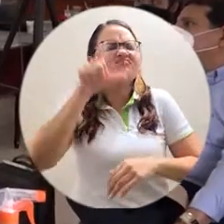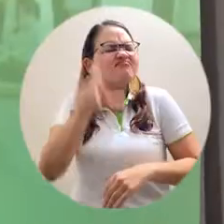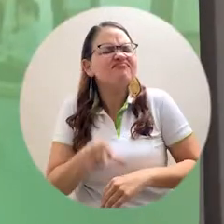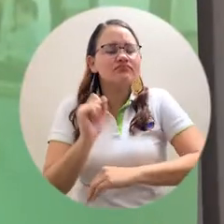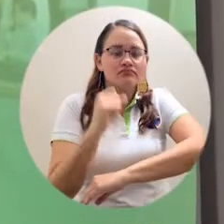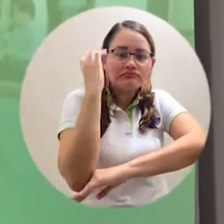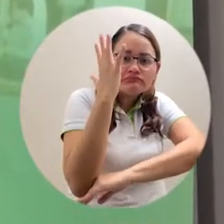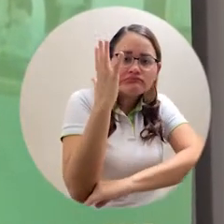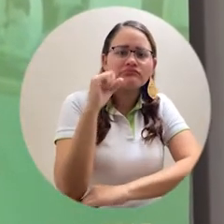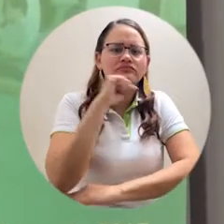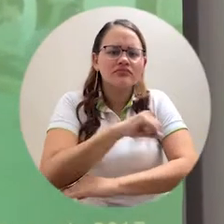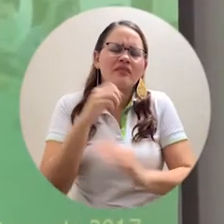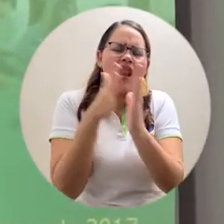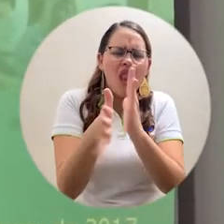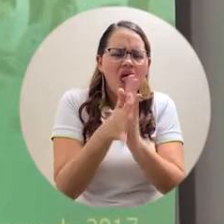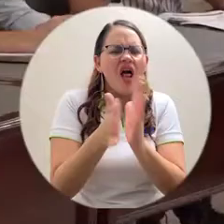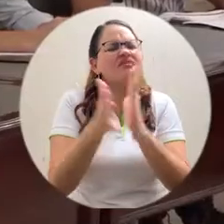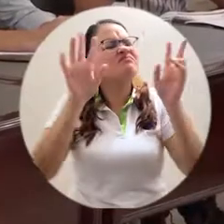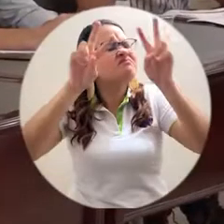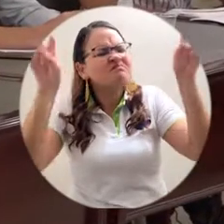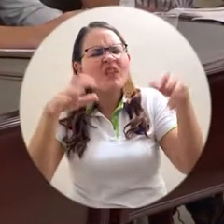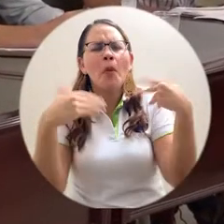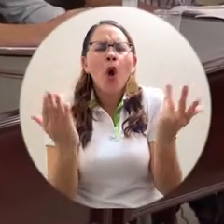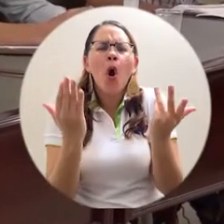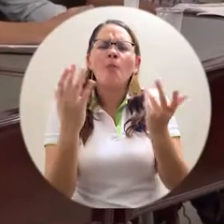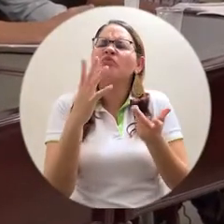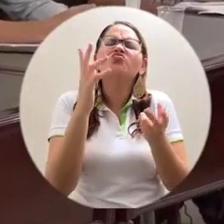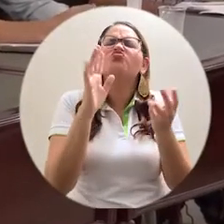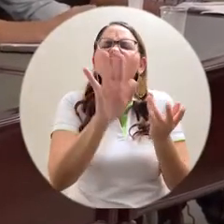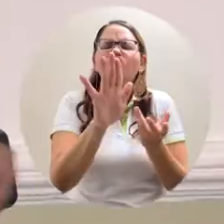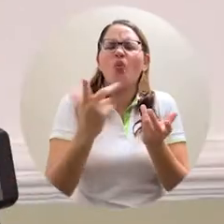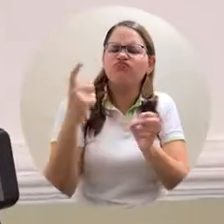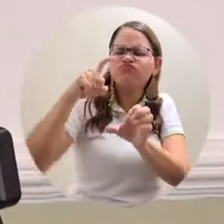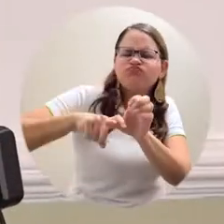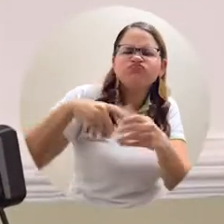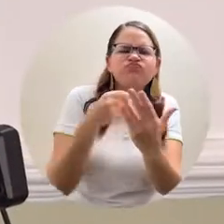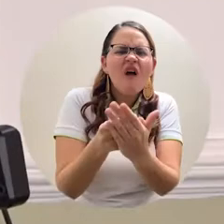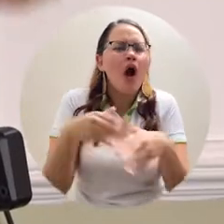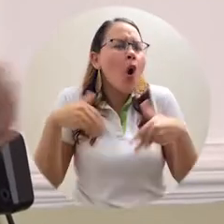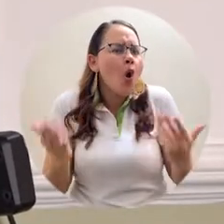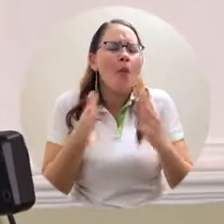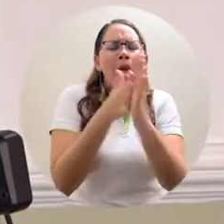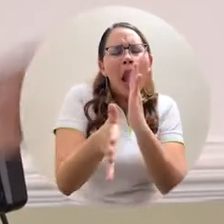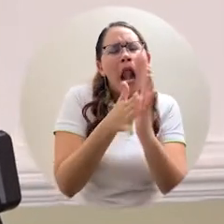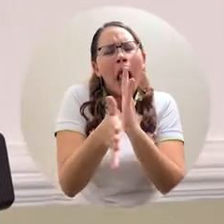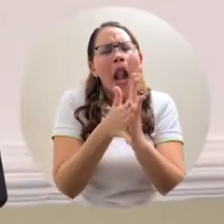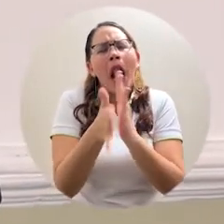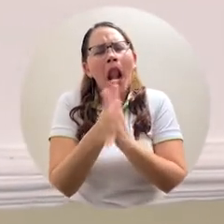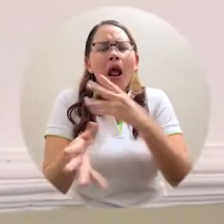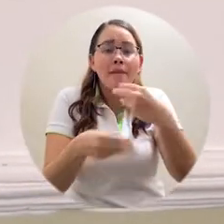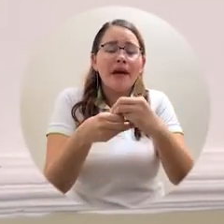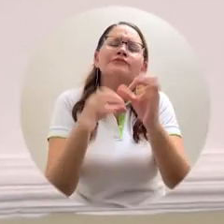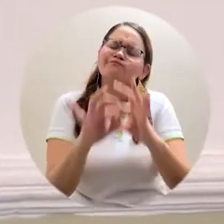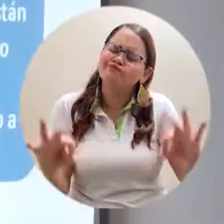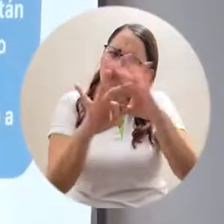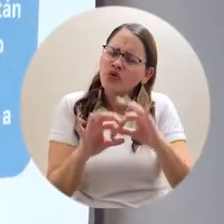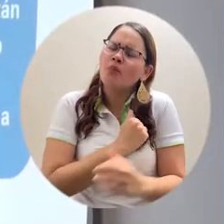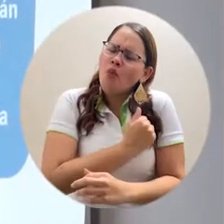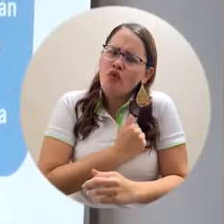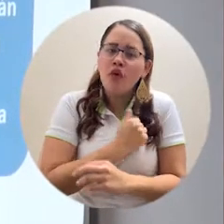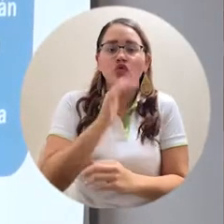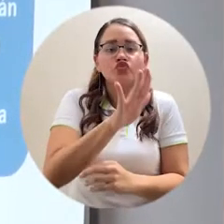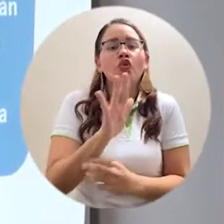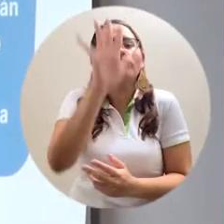Salazar presentó a detalle su modelo de matrícula incluyente, equitativo y sostenible, al tiempo que reiteró la importancia que desde la Gobernación